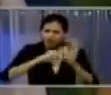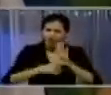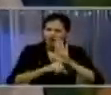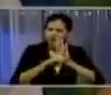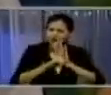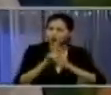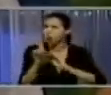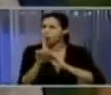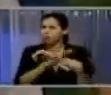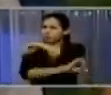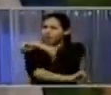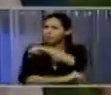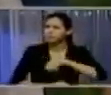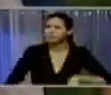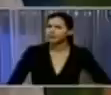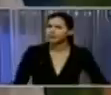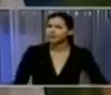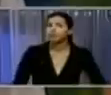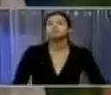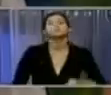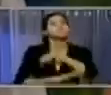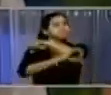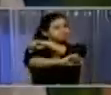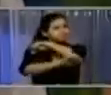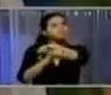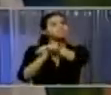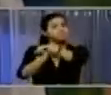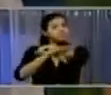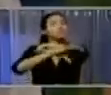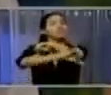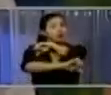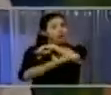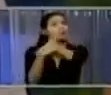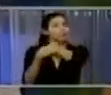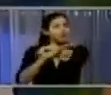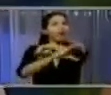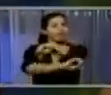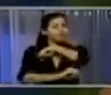llama delito. Se llama fraude.